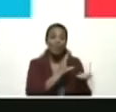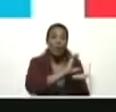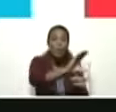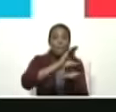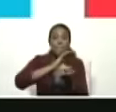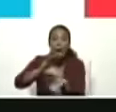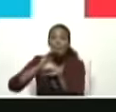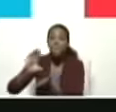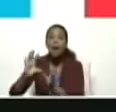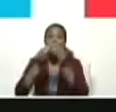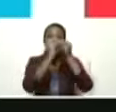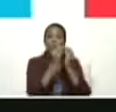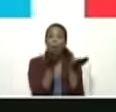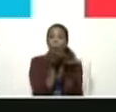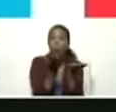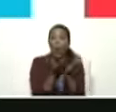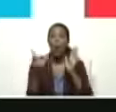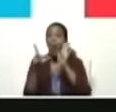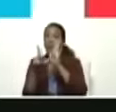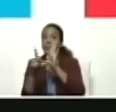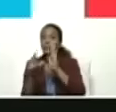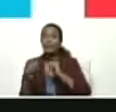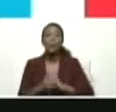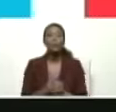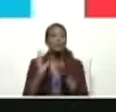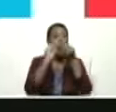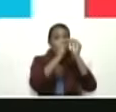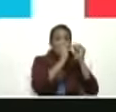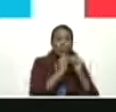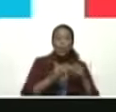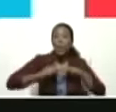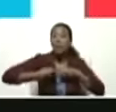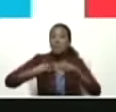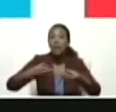para reparar las escuelas, los liceos, para invertir en la economía,